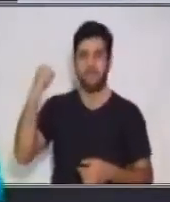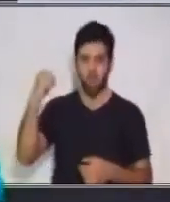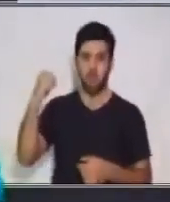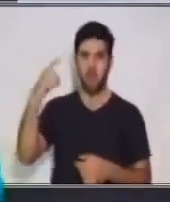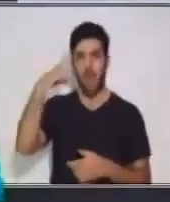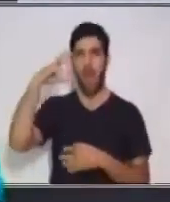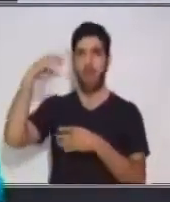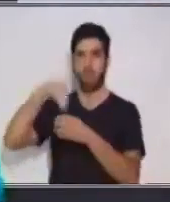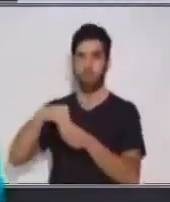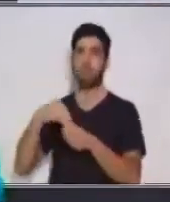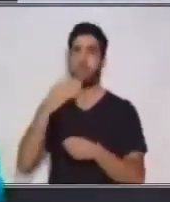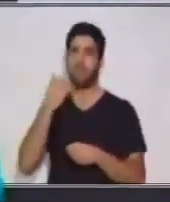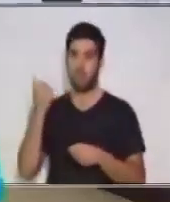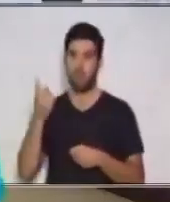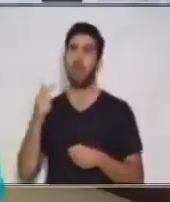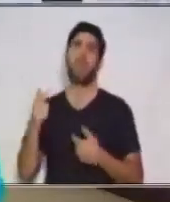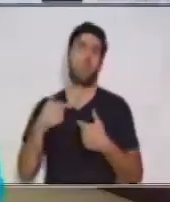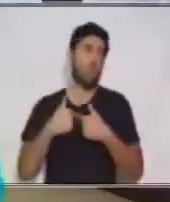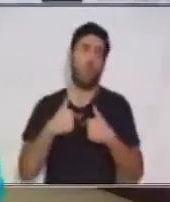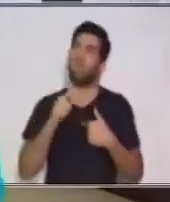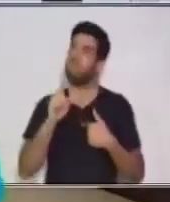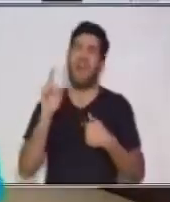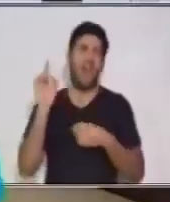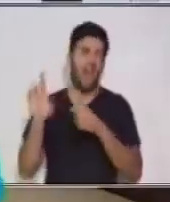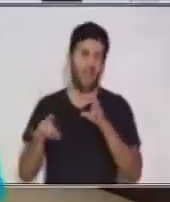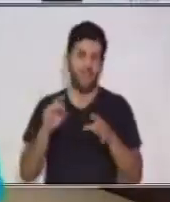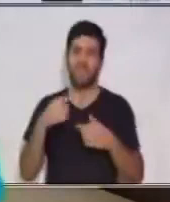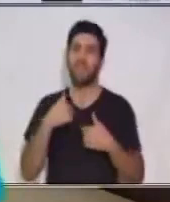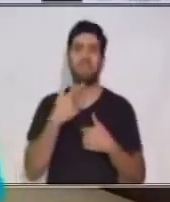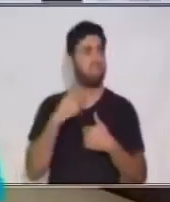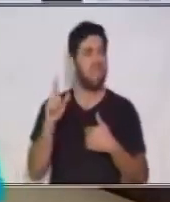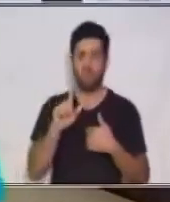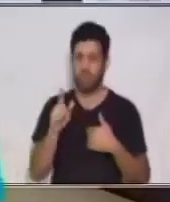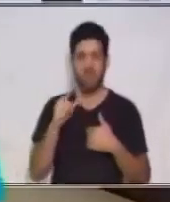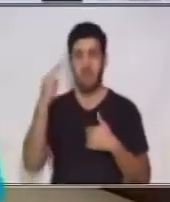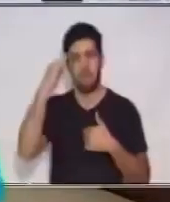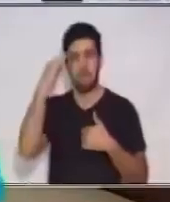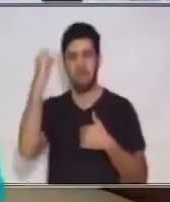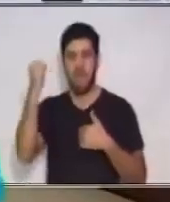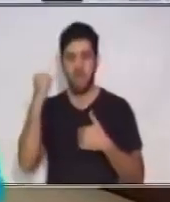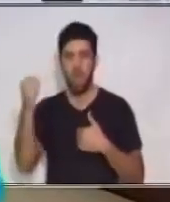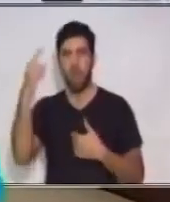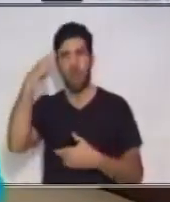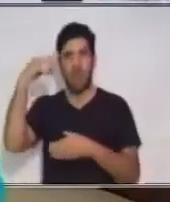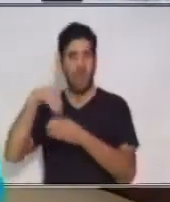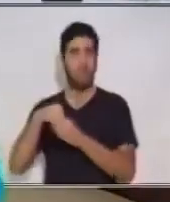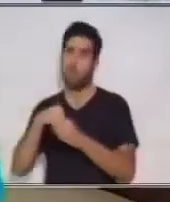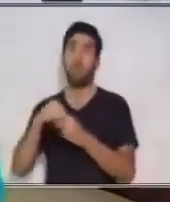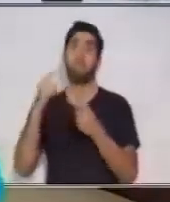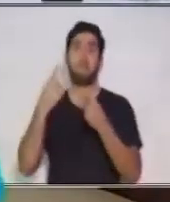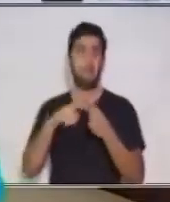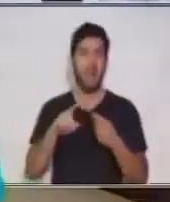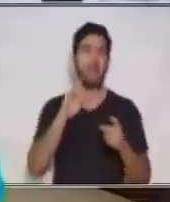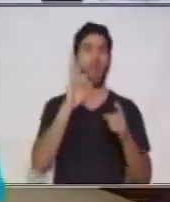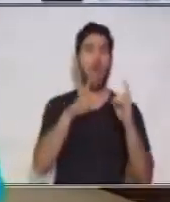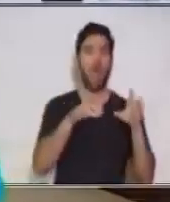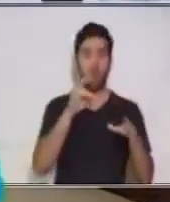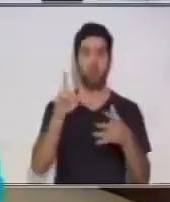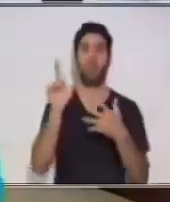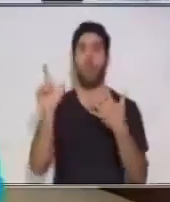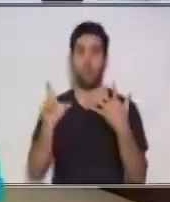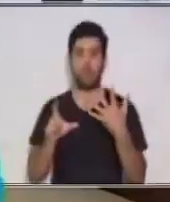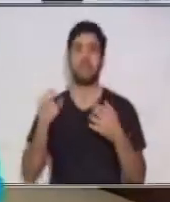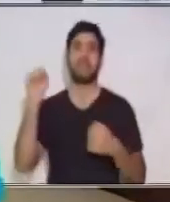estoy en contra de memorizar las cosas, pero es importante siempre que van a haber cosas que sí es necesario que nosotros